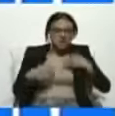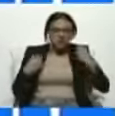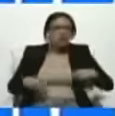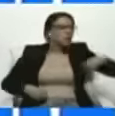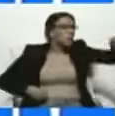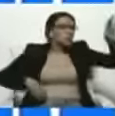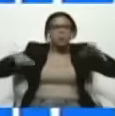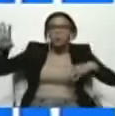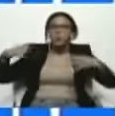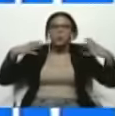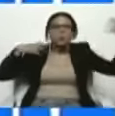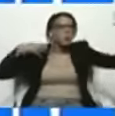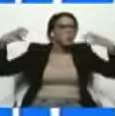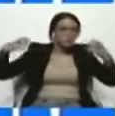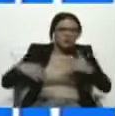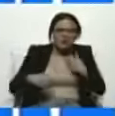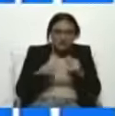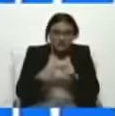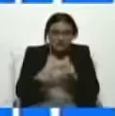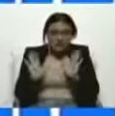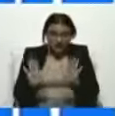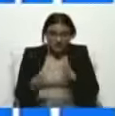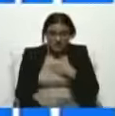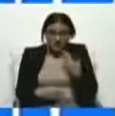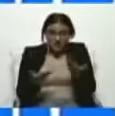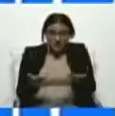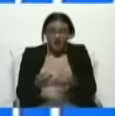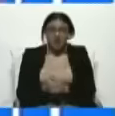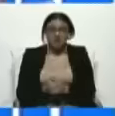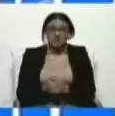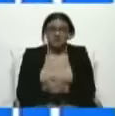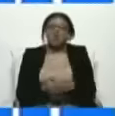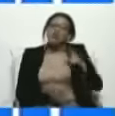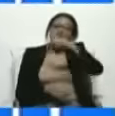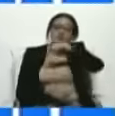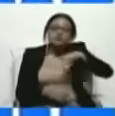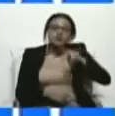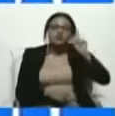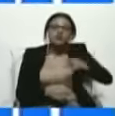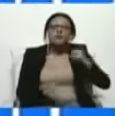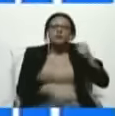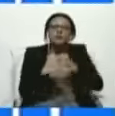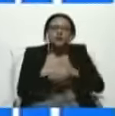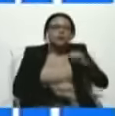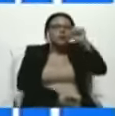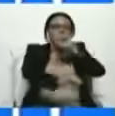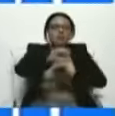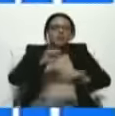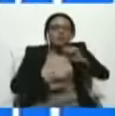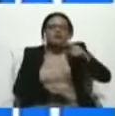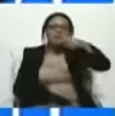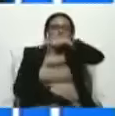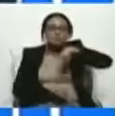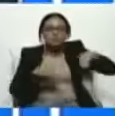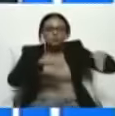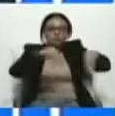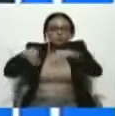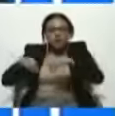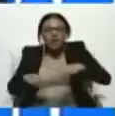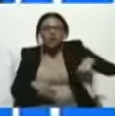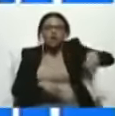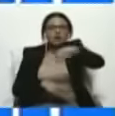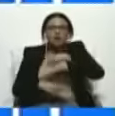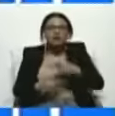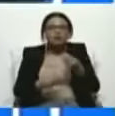Narnia de Guaidó diciendo que hay que entregar el Esequibo. Esas son las preguntas que tenemos que hacernos. ¿Qué queremos? ¿Que la economía siga